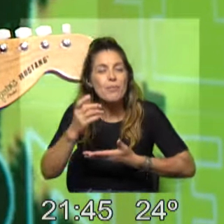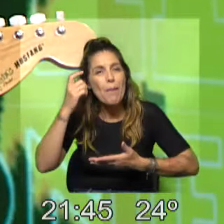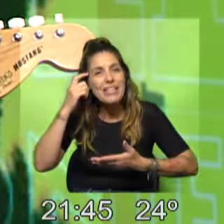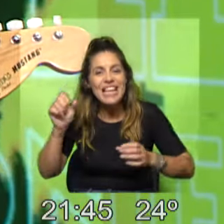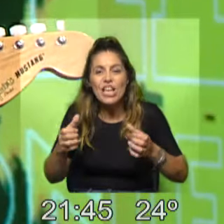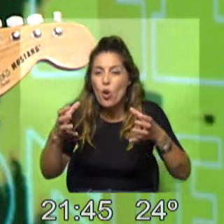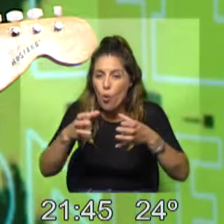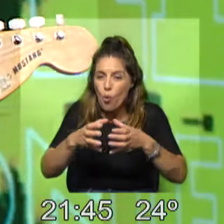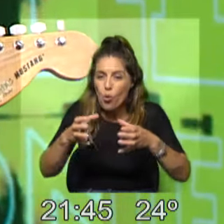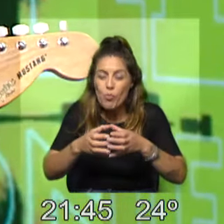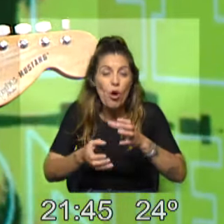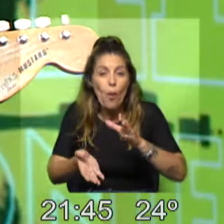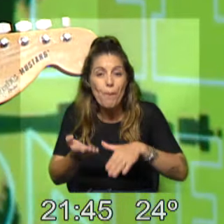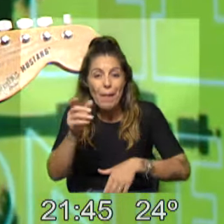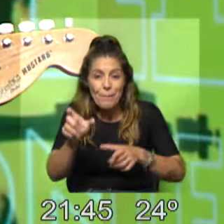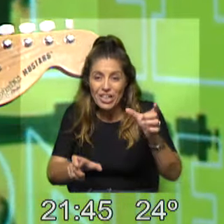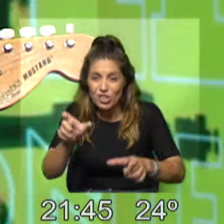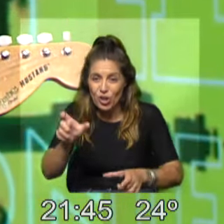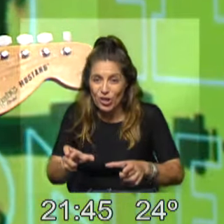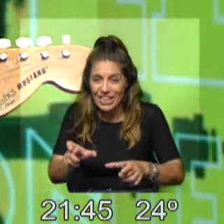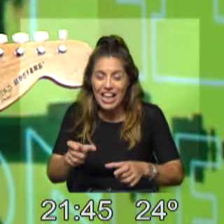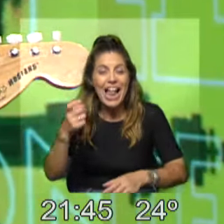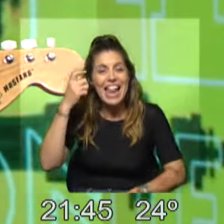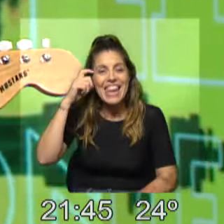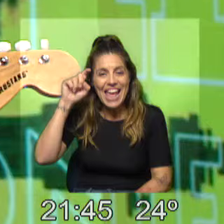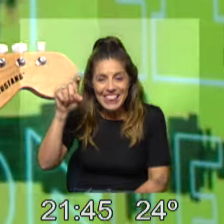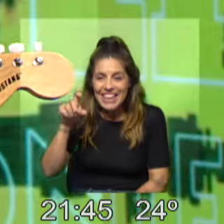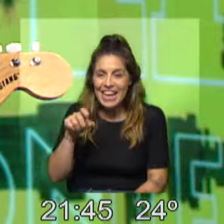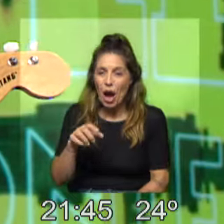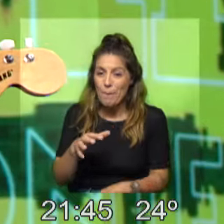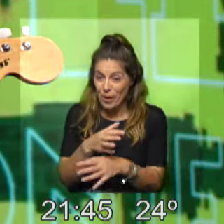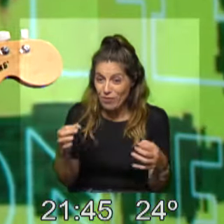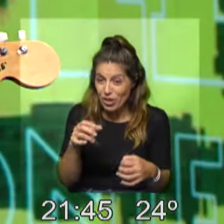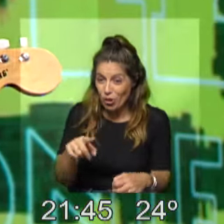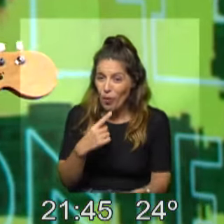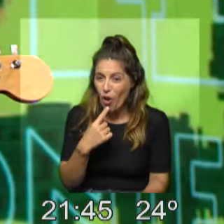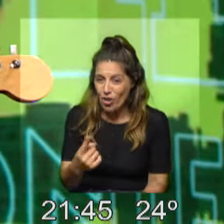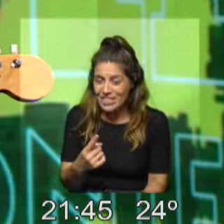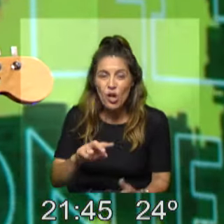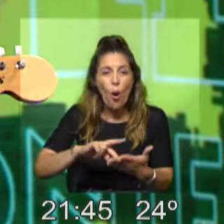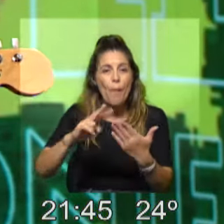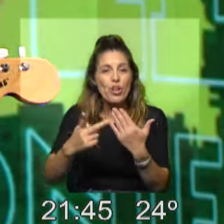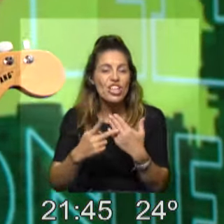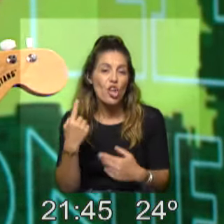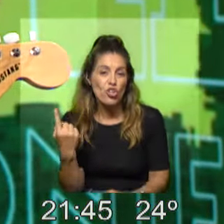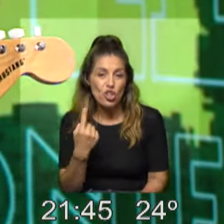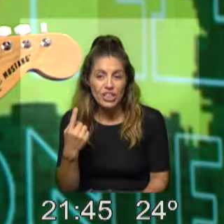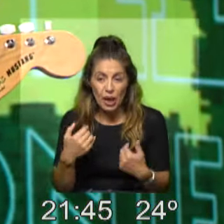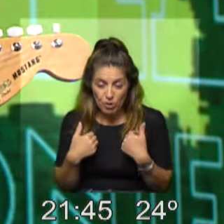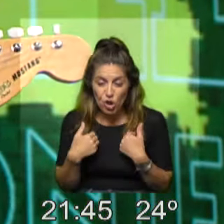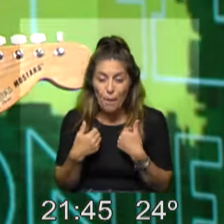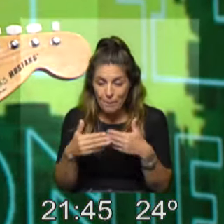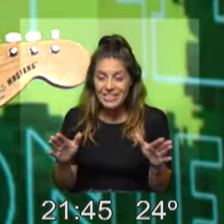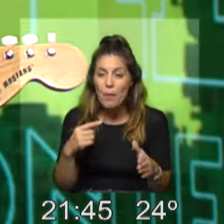grupo para hacer con más gente. Entonces, la idea está perfecto, como vos lo decís. Es un proyecto solista mío porque yo empecé mis